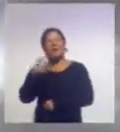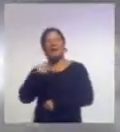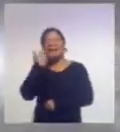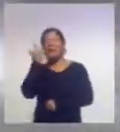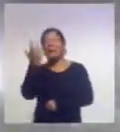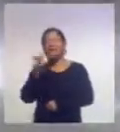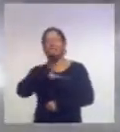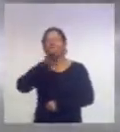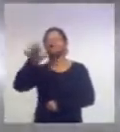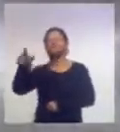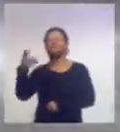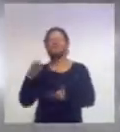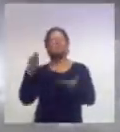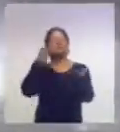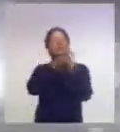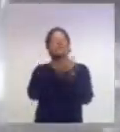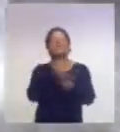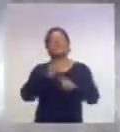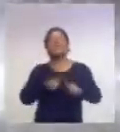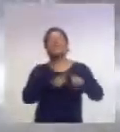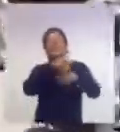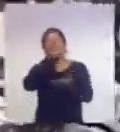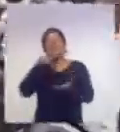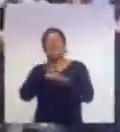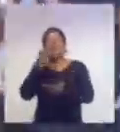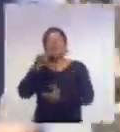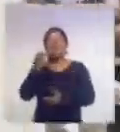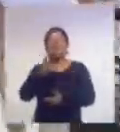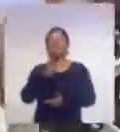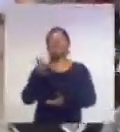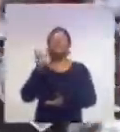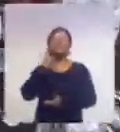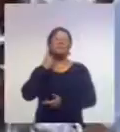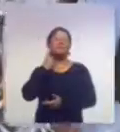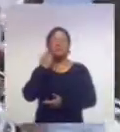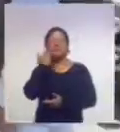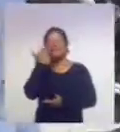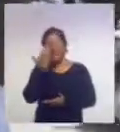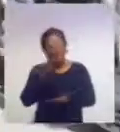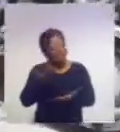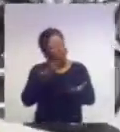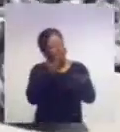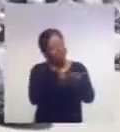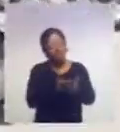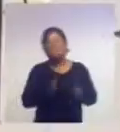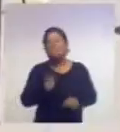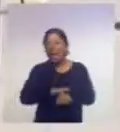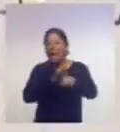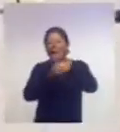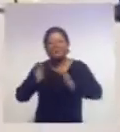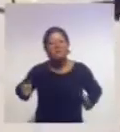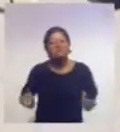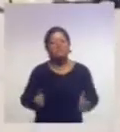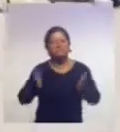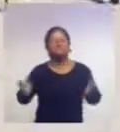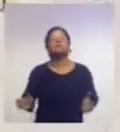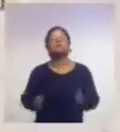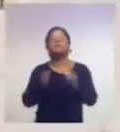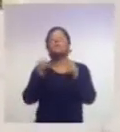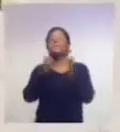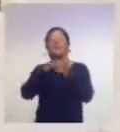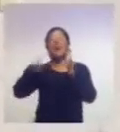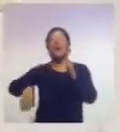visita a distintas regiones. De ahí que la legisladora se comprometió a impulsar iniciativas como el reconocimiento del pan de fiesta con helado y